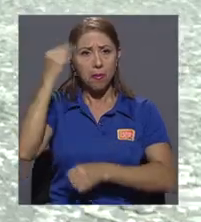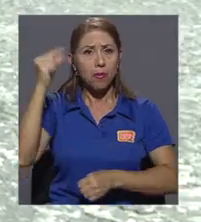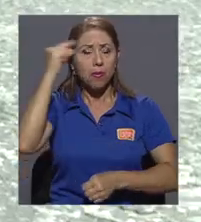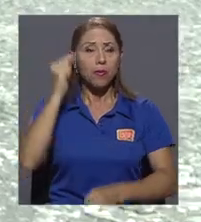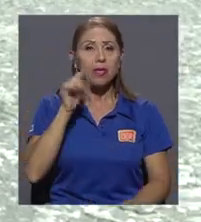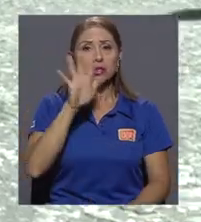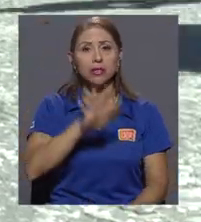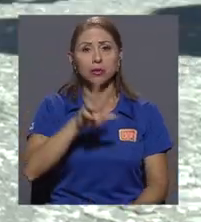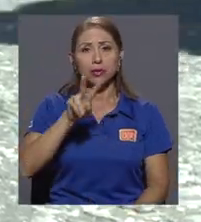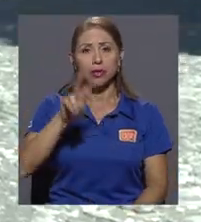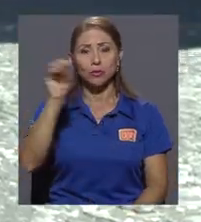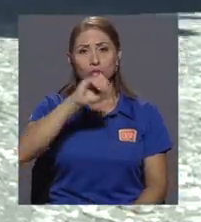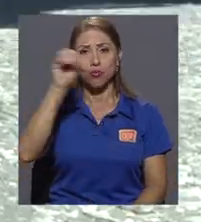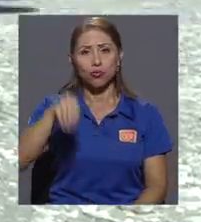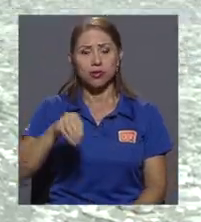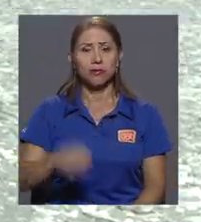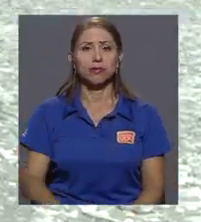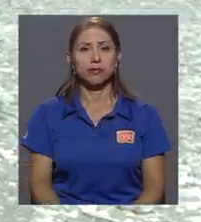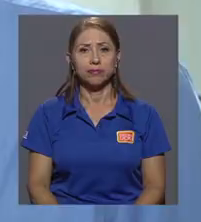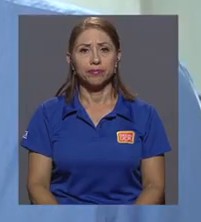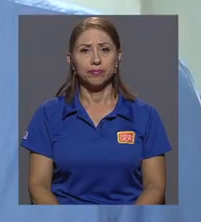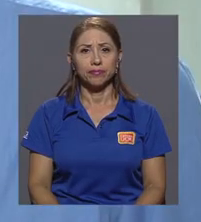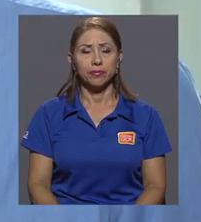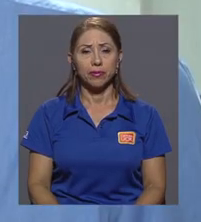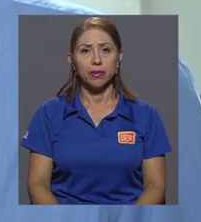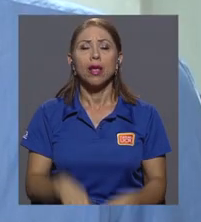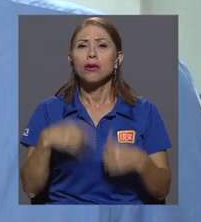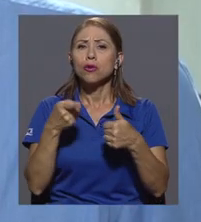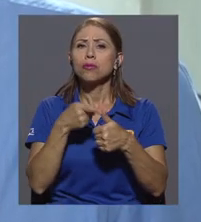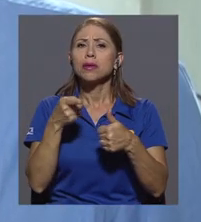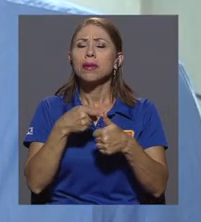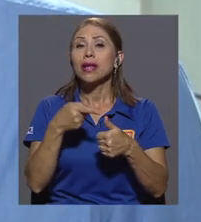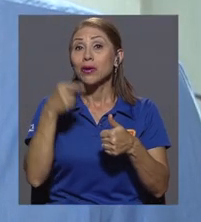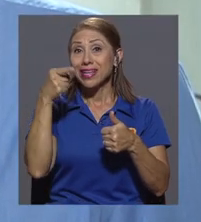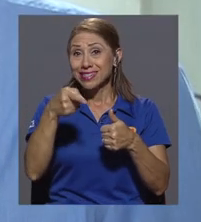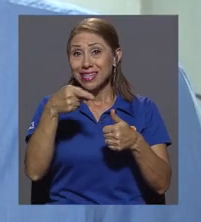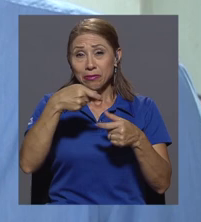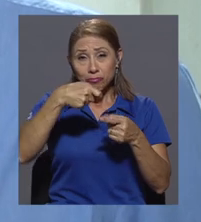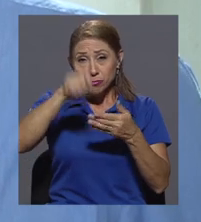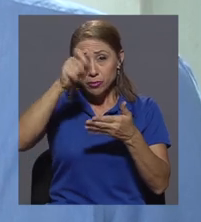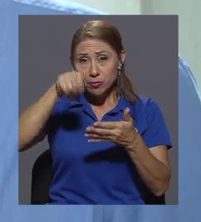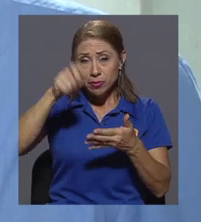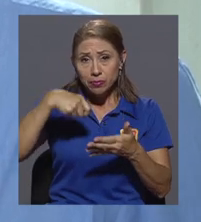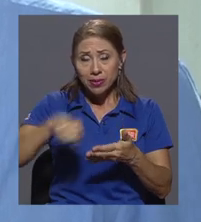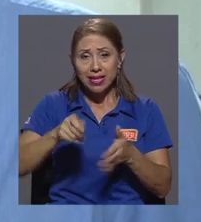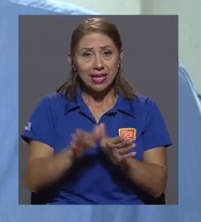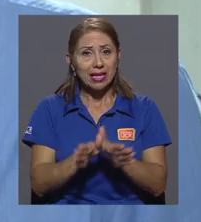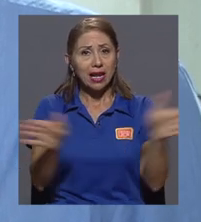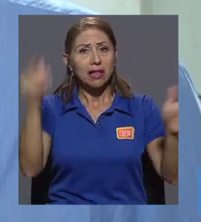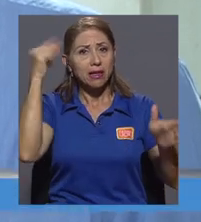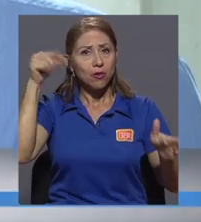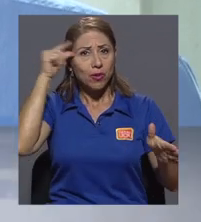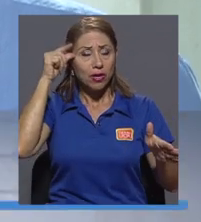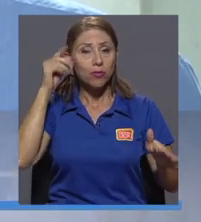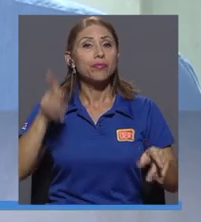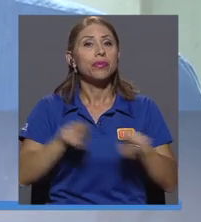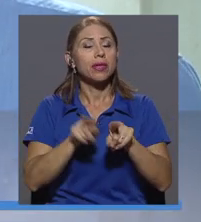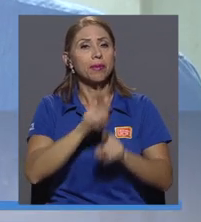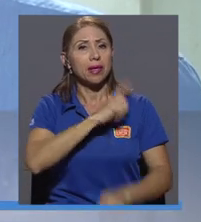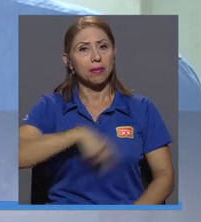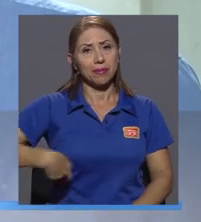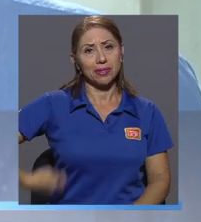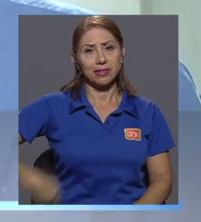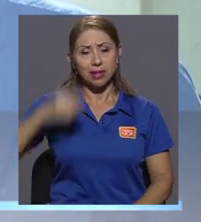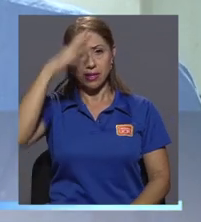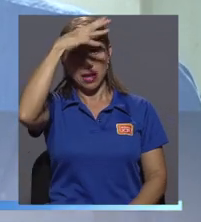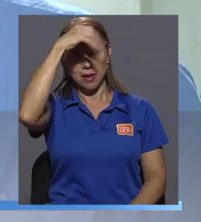un 52%. Lo primero es que la calificación en general del gobierno y del presidente Alvarado, la